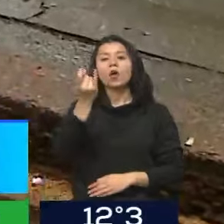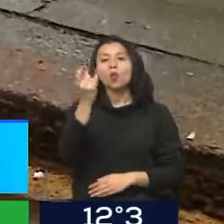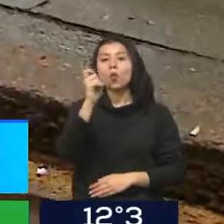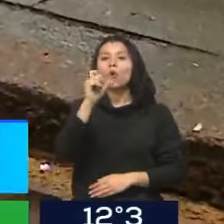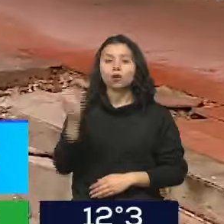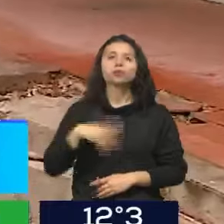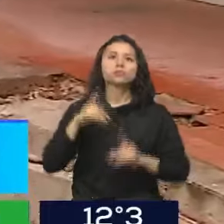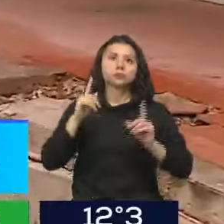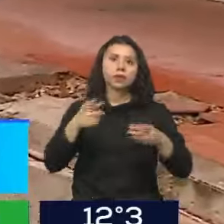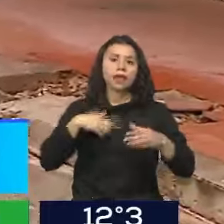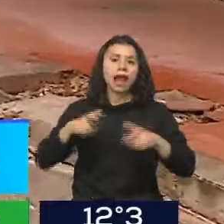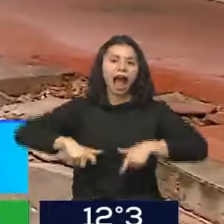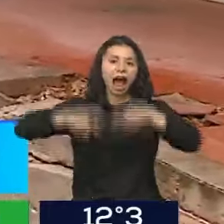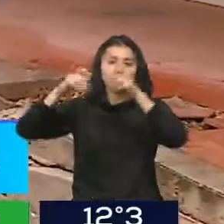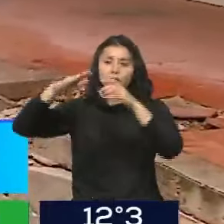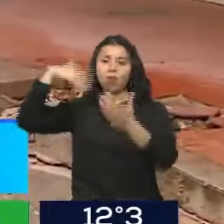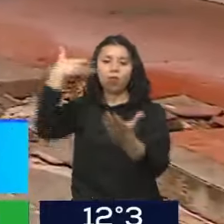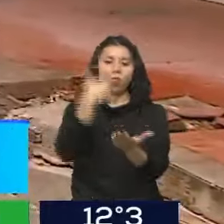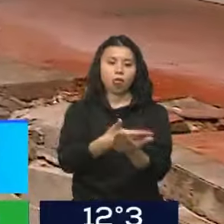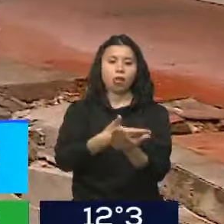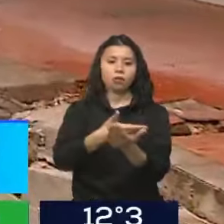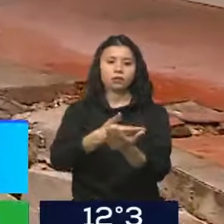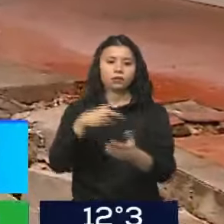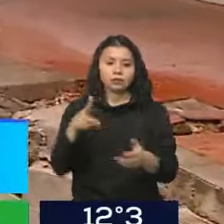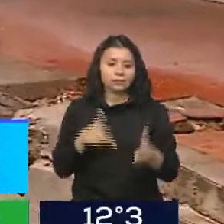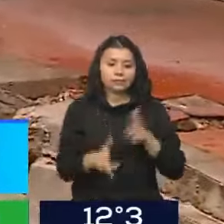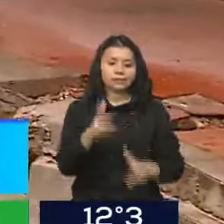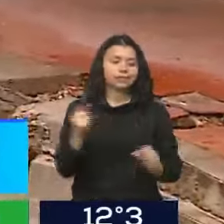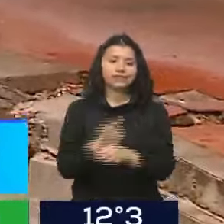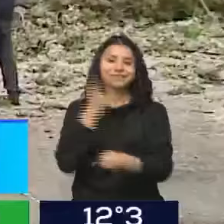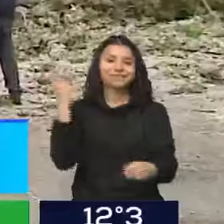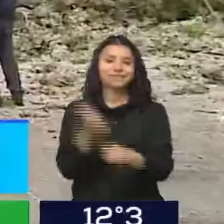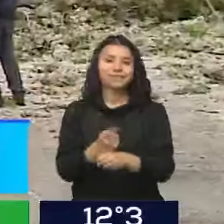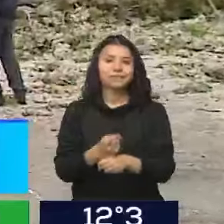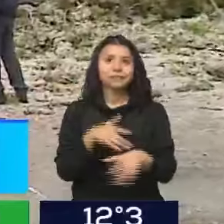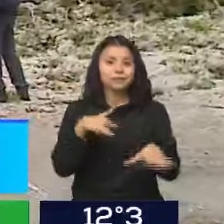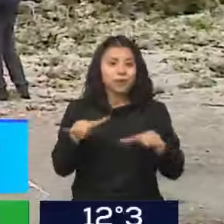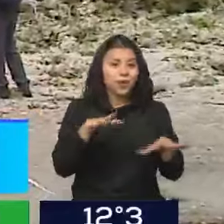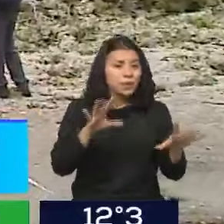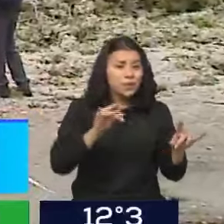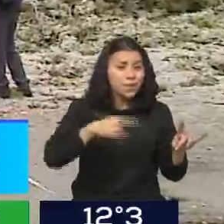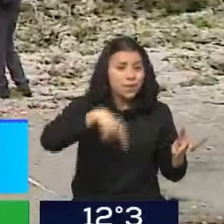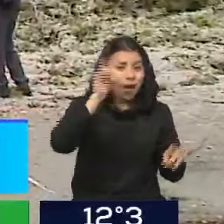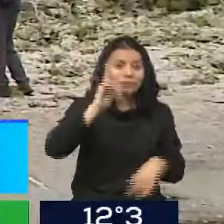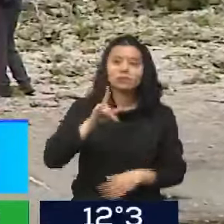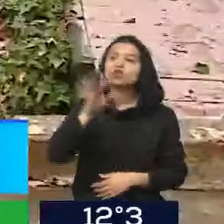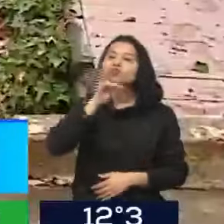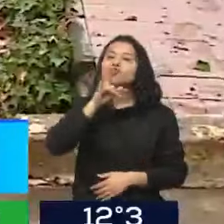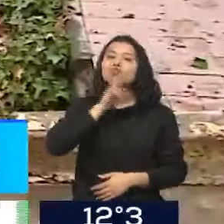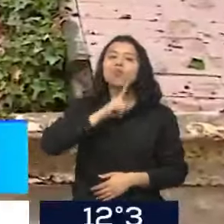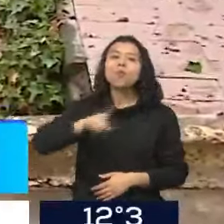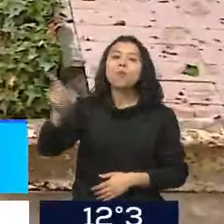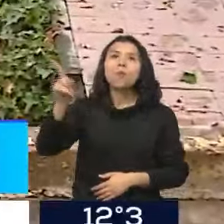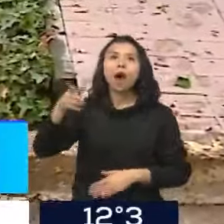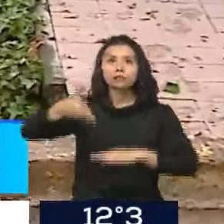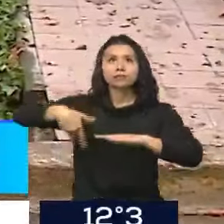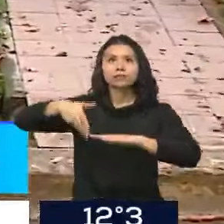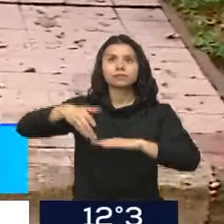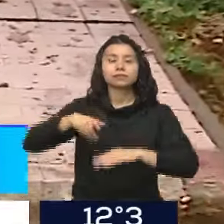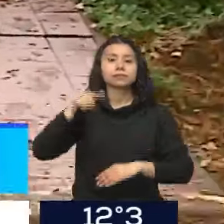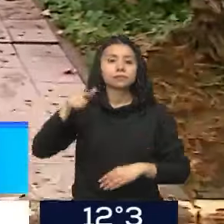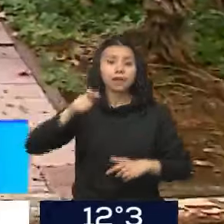corte total del tránsito. La situación más compleja se dio en Juan Jufré y Tucumán, donde un árbol cortó cables de